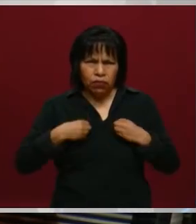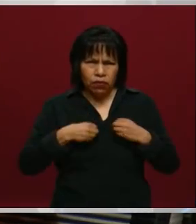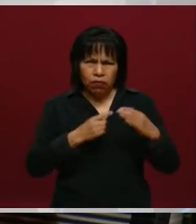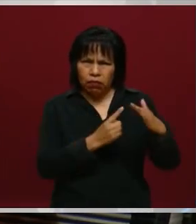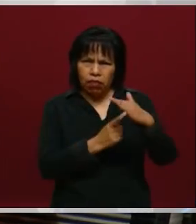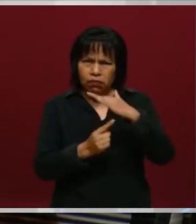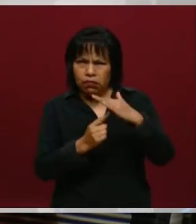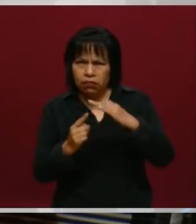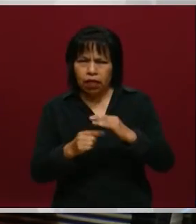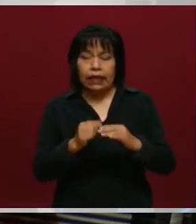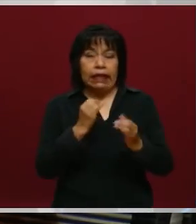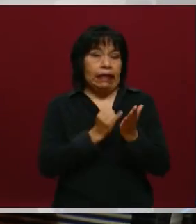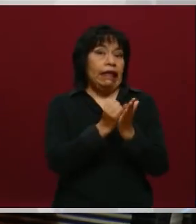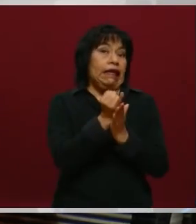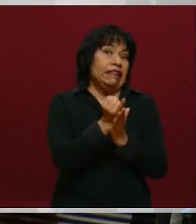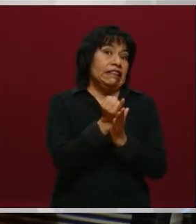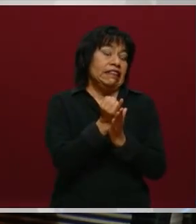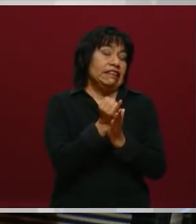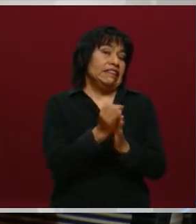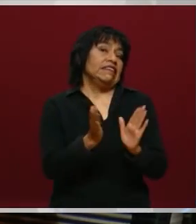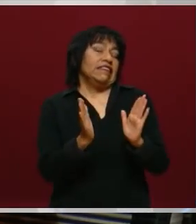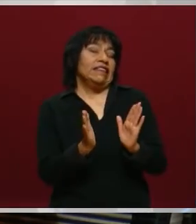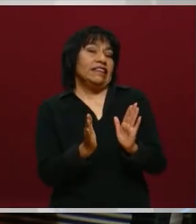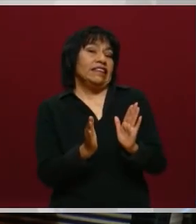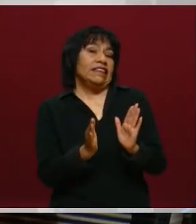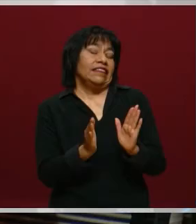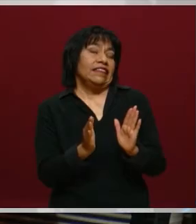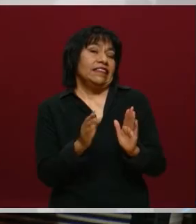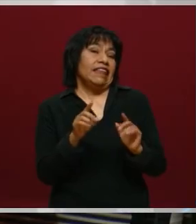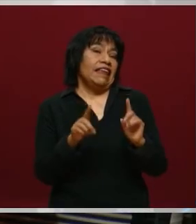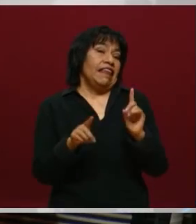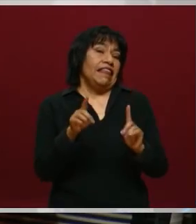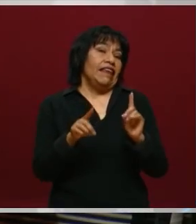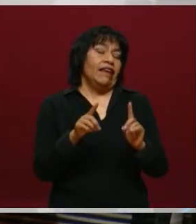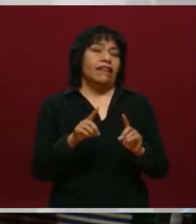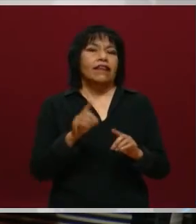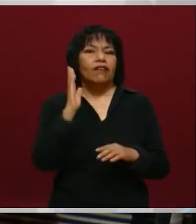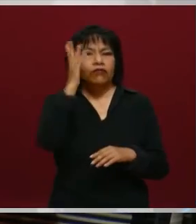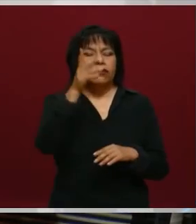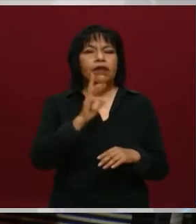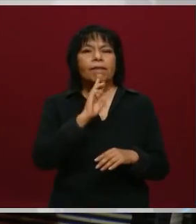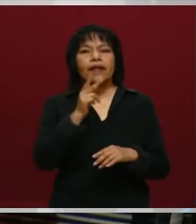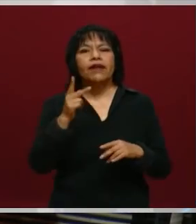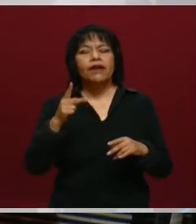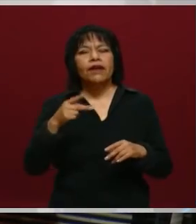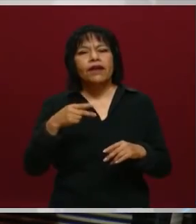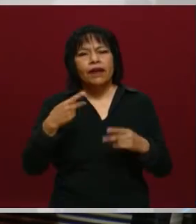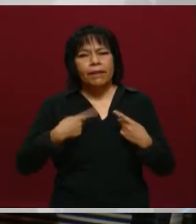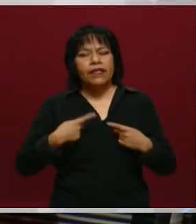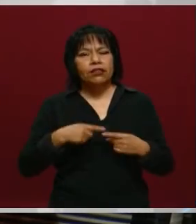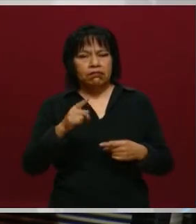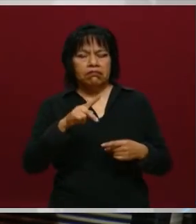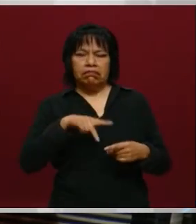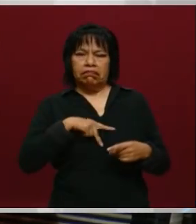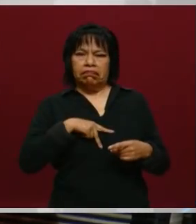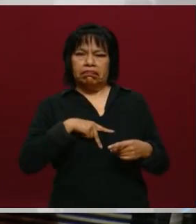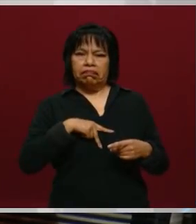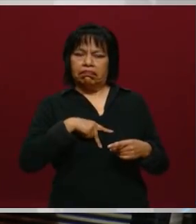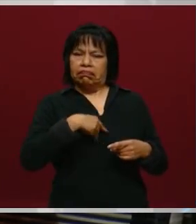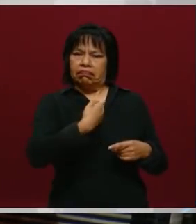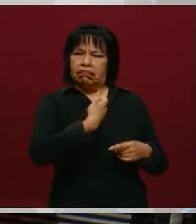tomen a partir de un dilema pues nos lleven a ser mejores personas con uno mismo de manera personal pero también